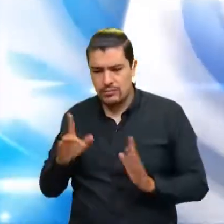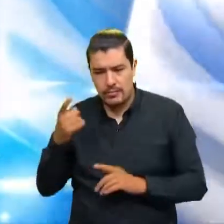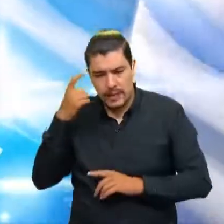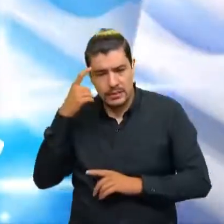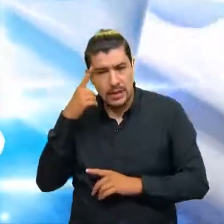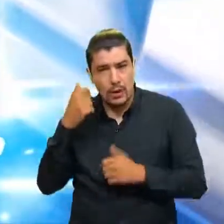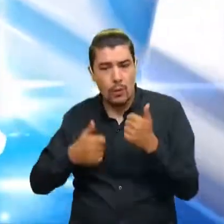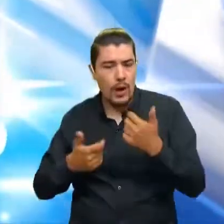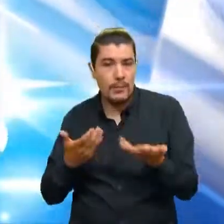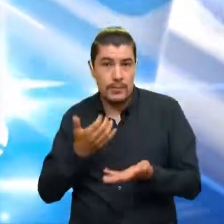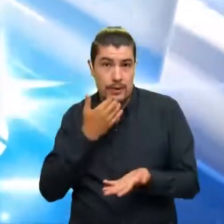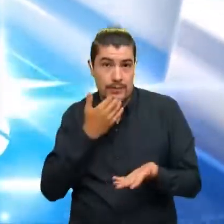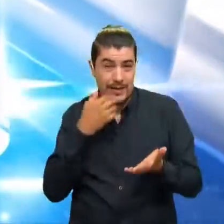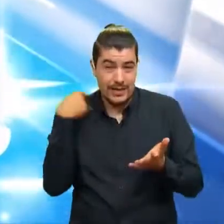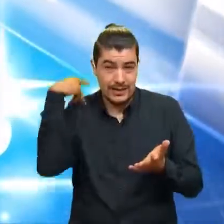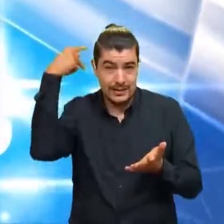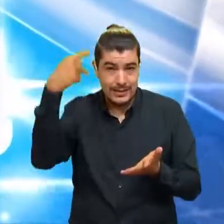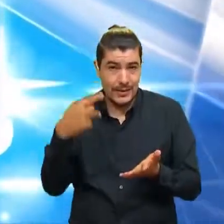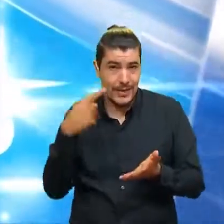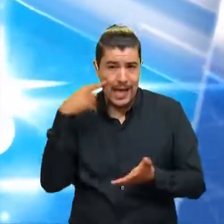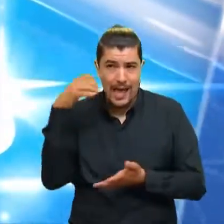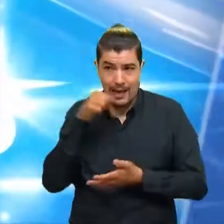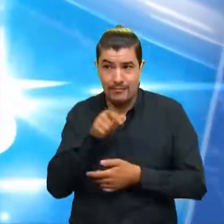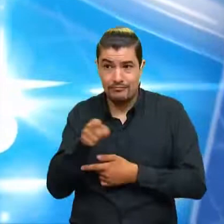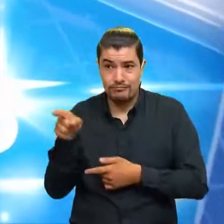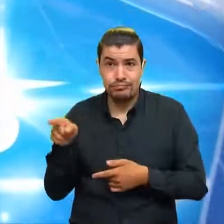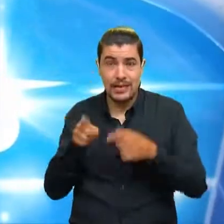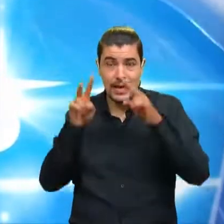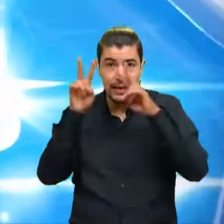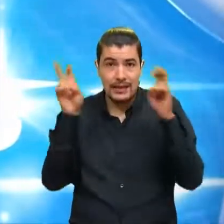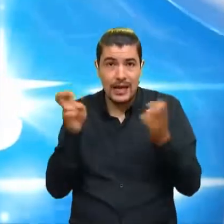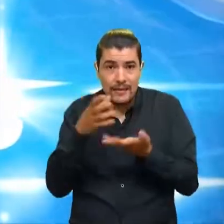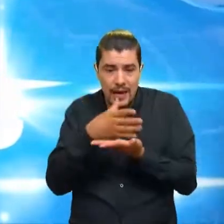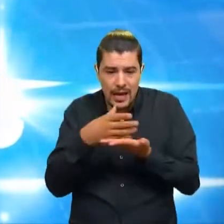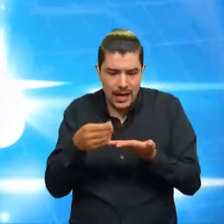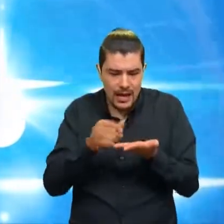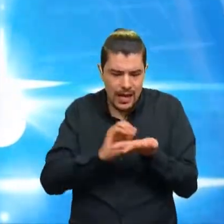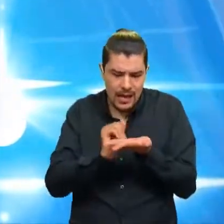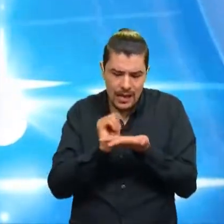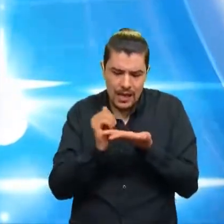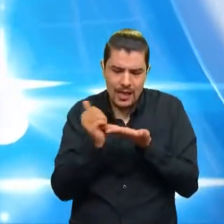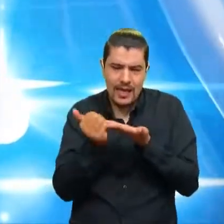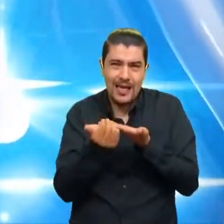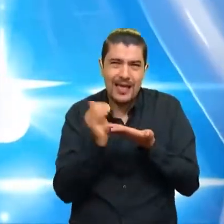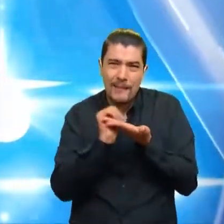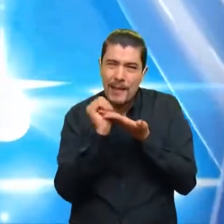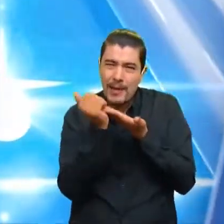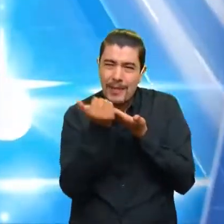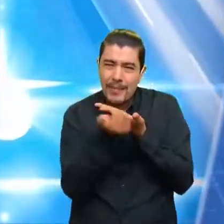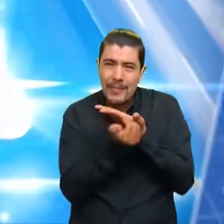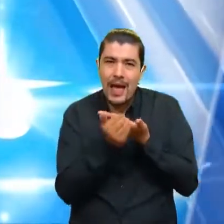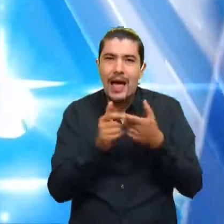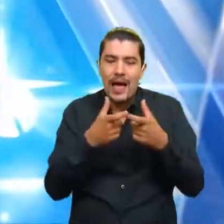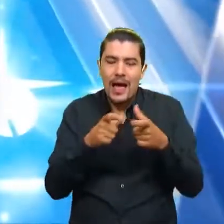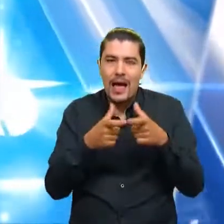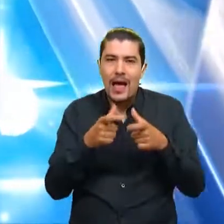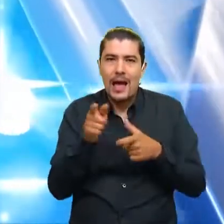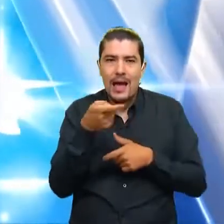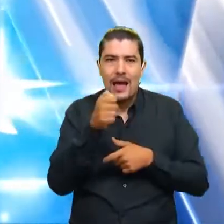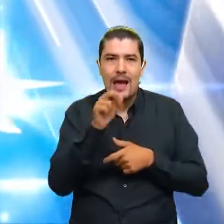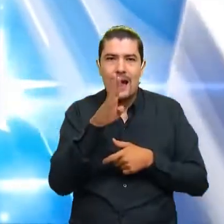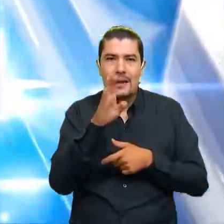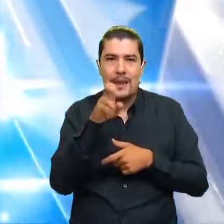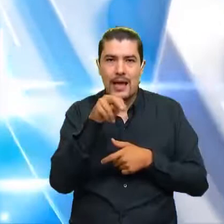Por ejemplo, una de las historias de las que podemos encontrar es el tema del pastel de garbanzo. Siempre ha corrido el mito del pastel de garbanzo que, según algunos